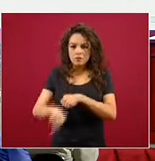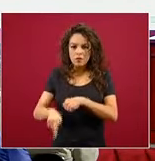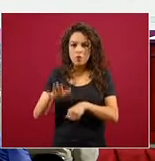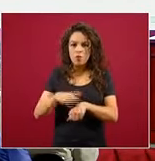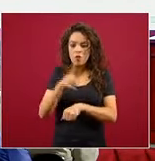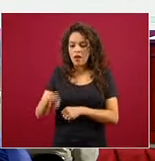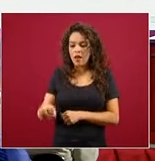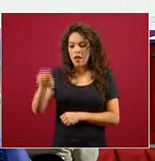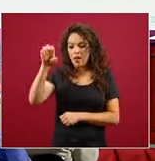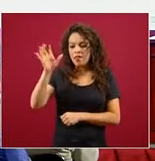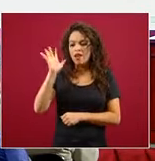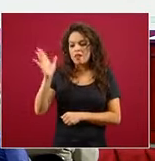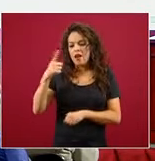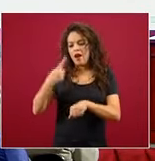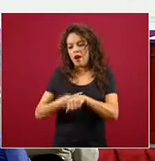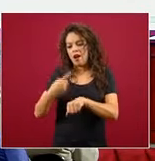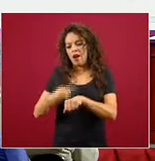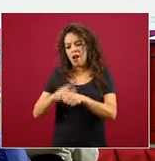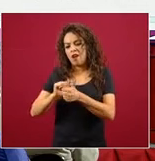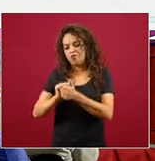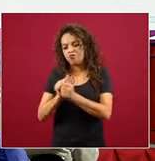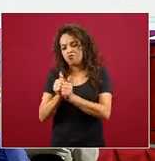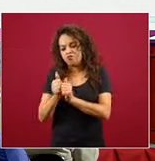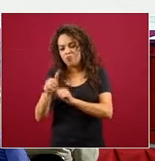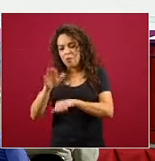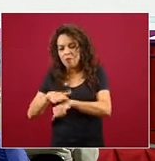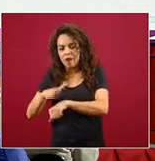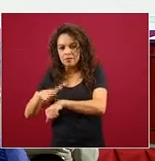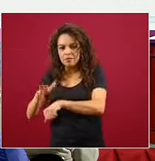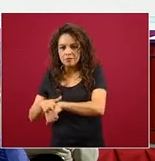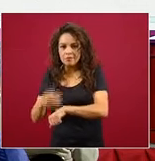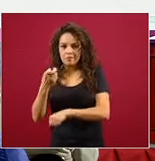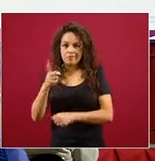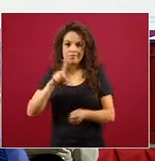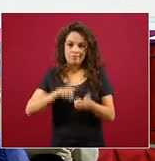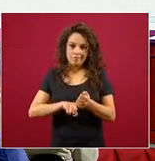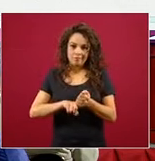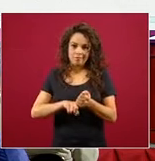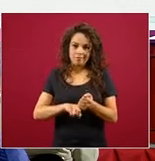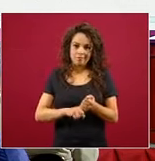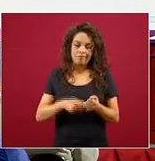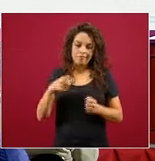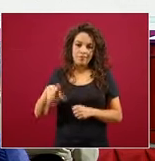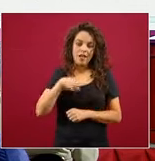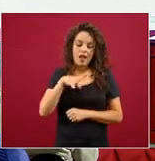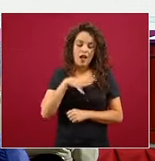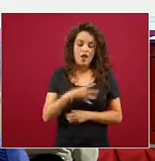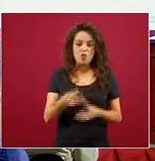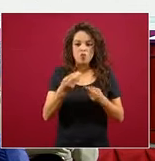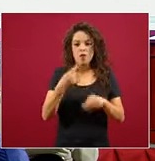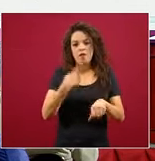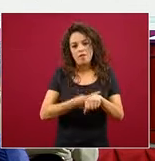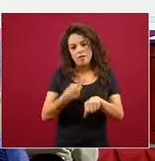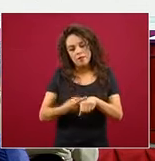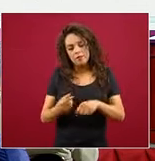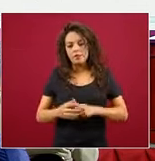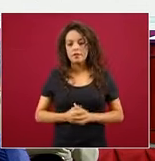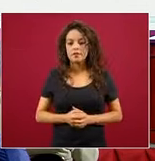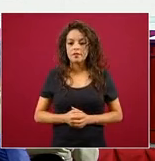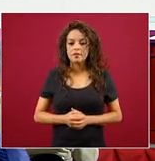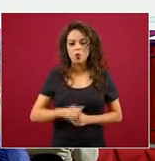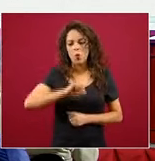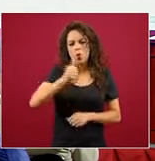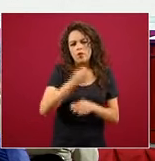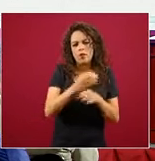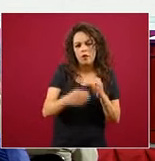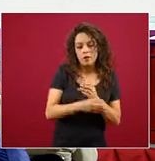diapositiva cómo se asocian la ocurrencia de la enfermedad. Estos son todos los casos confirmados